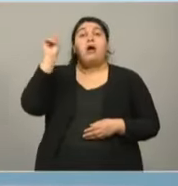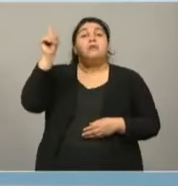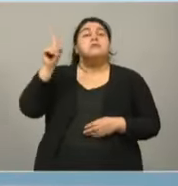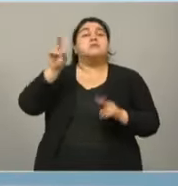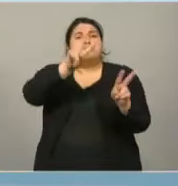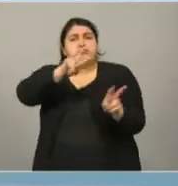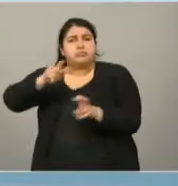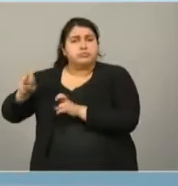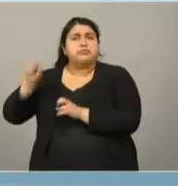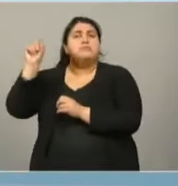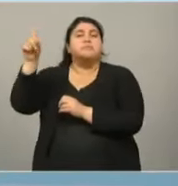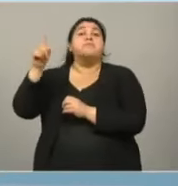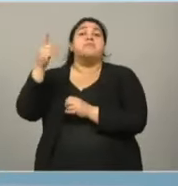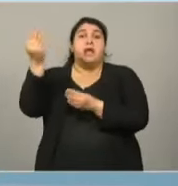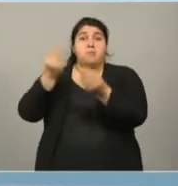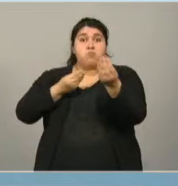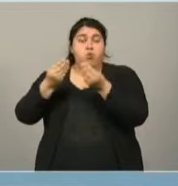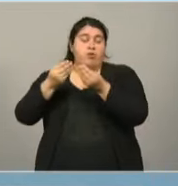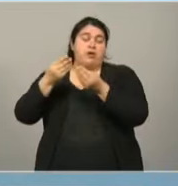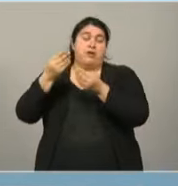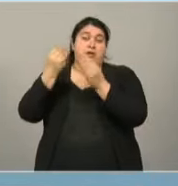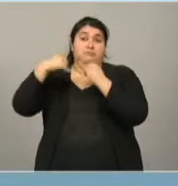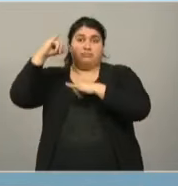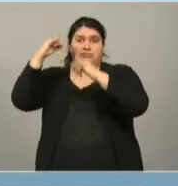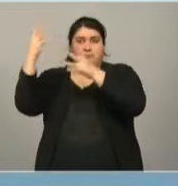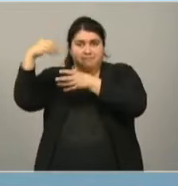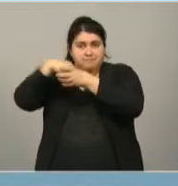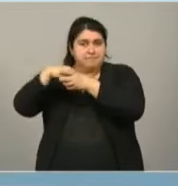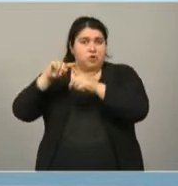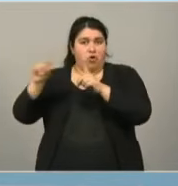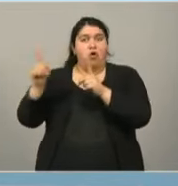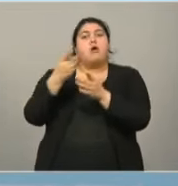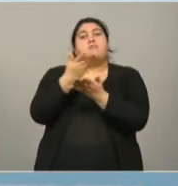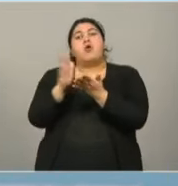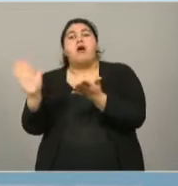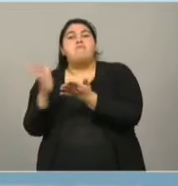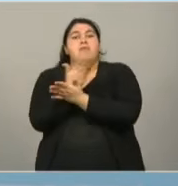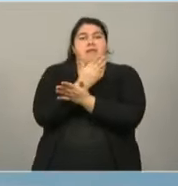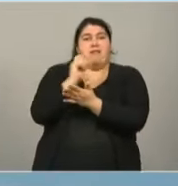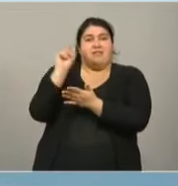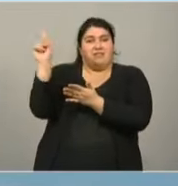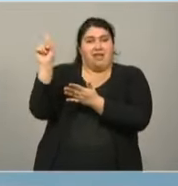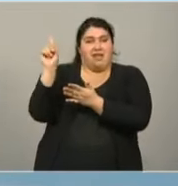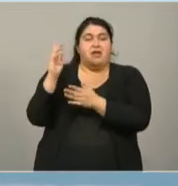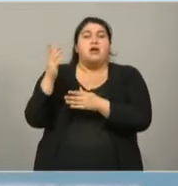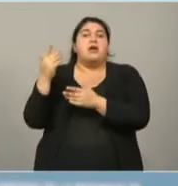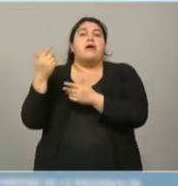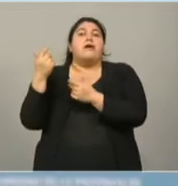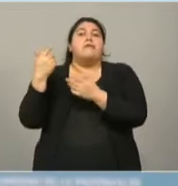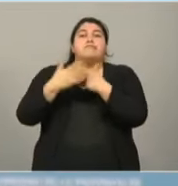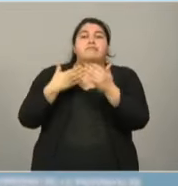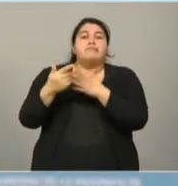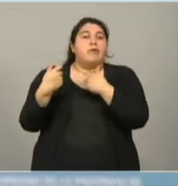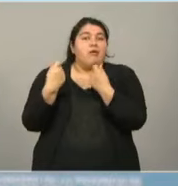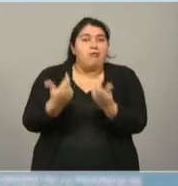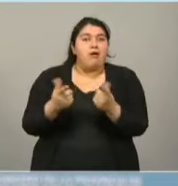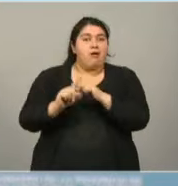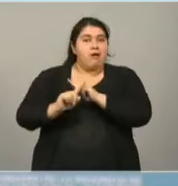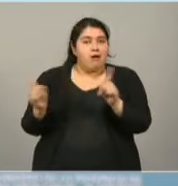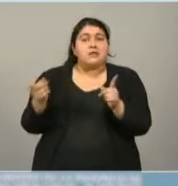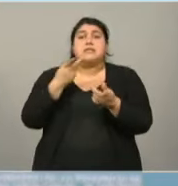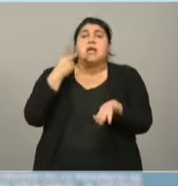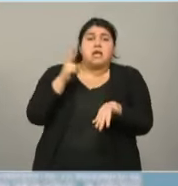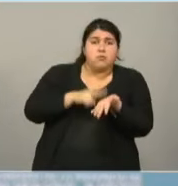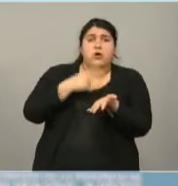participación en la recaudación pero sin embargo se retira de funciones que debe cumplir no realiza obras incluso ha